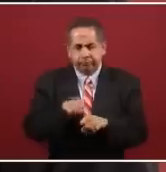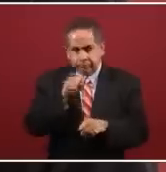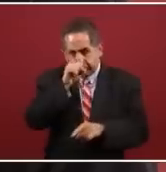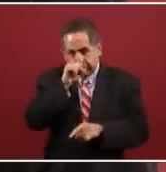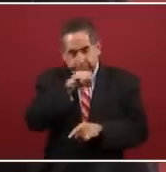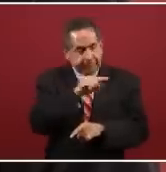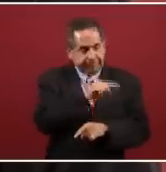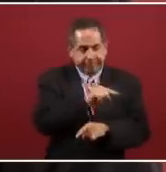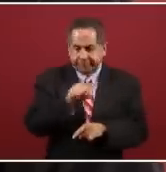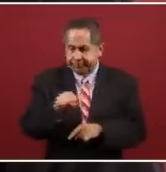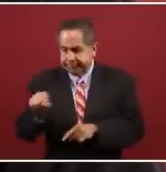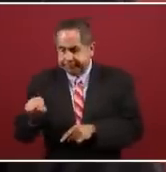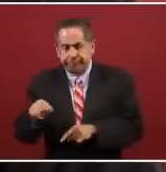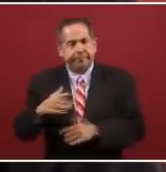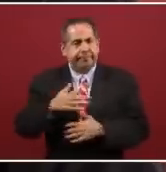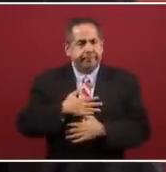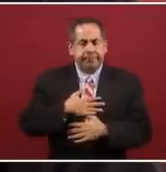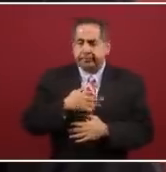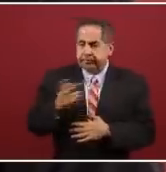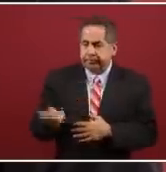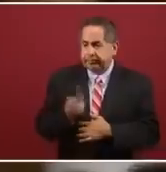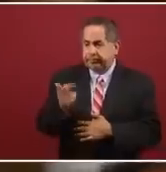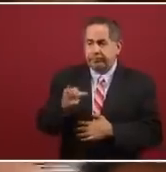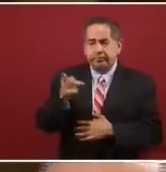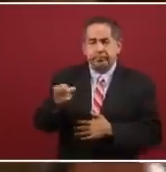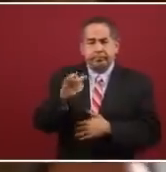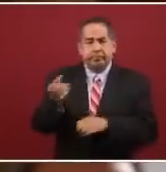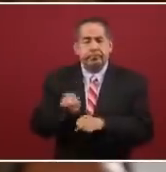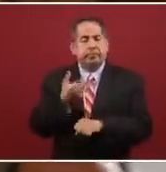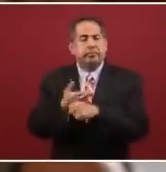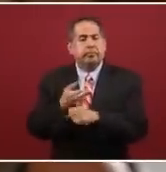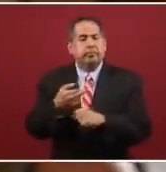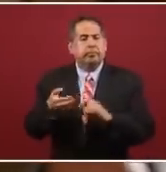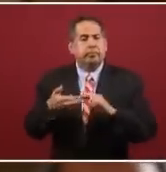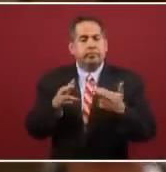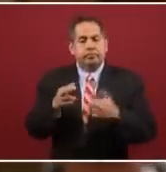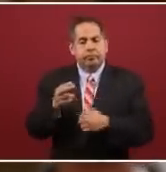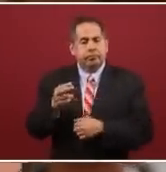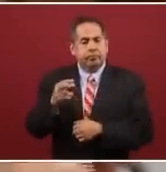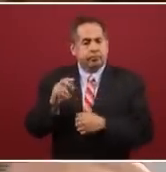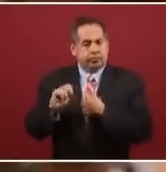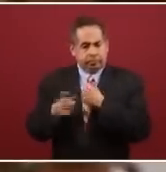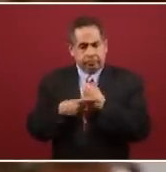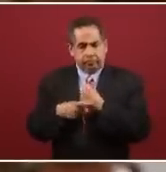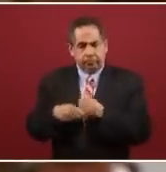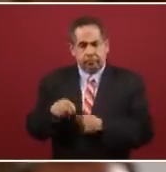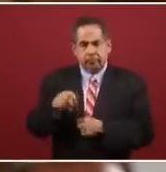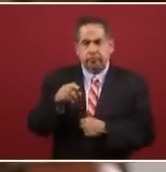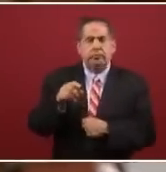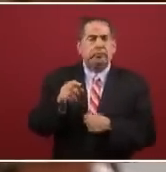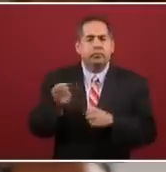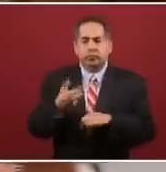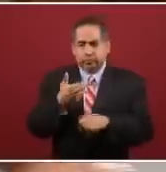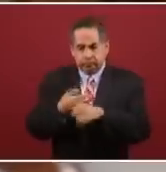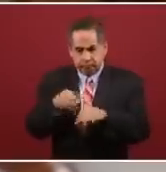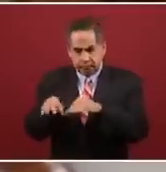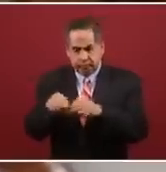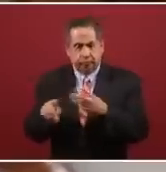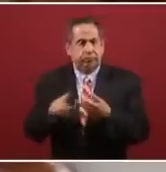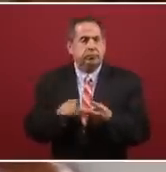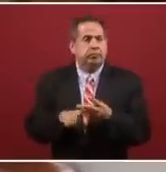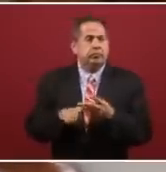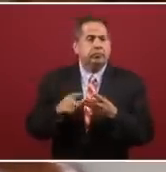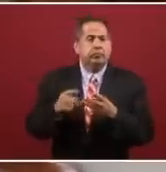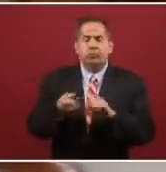partes. Yo también pregunté a la secretaria de Relaciones Exteriores, secretaria de Trabajo, secretaria